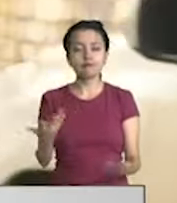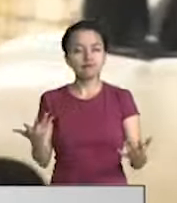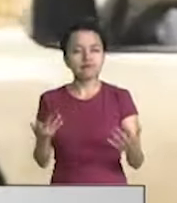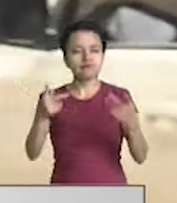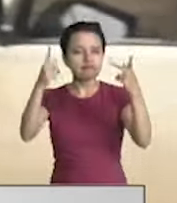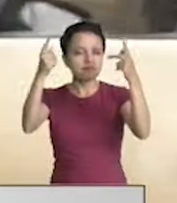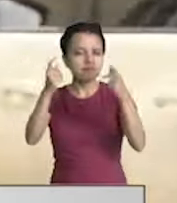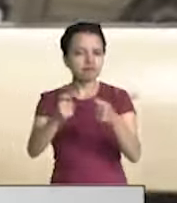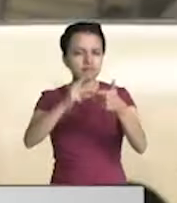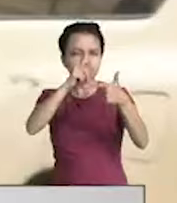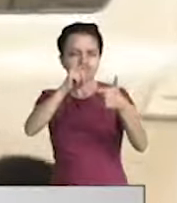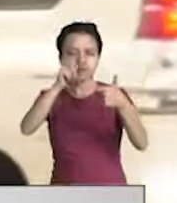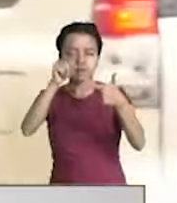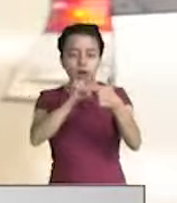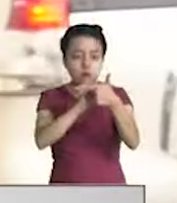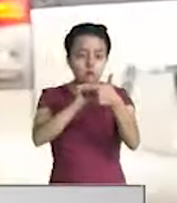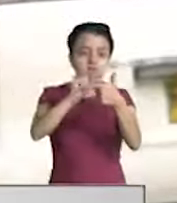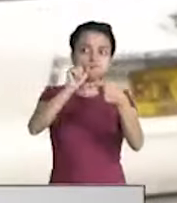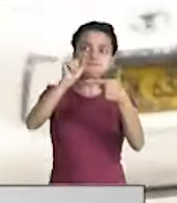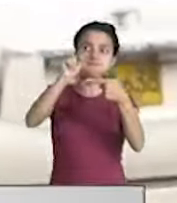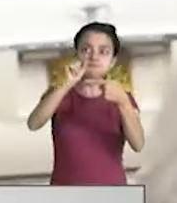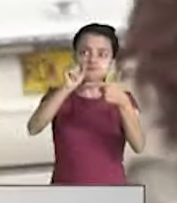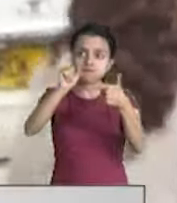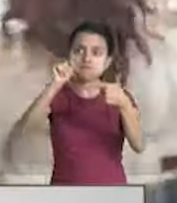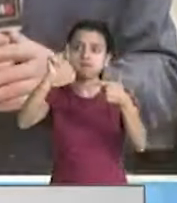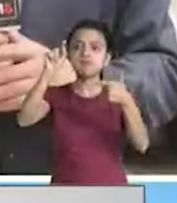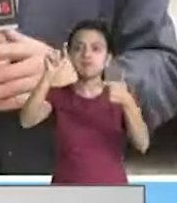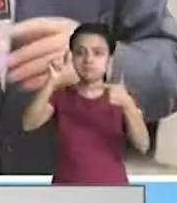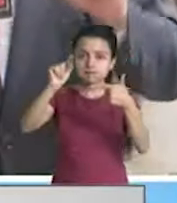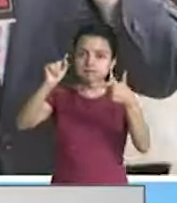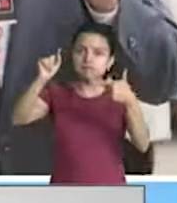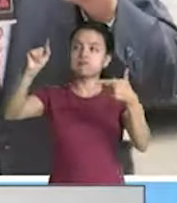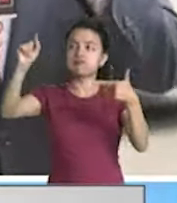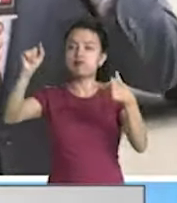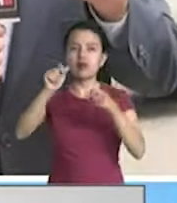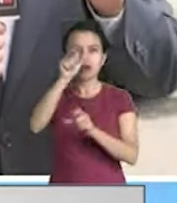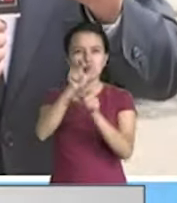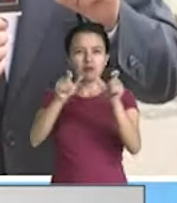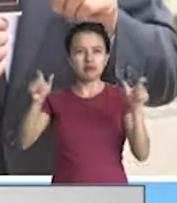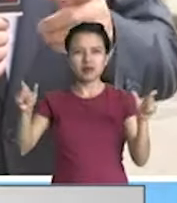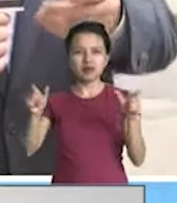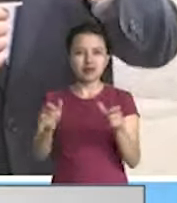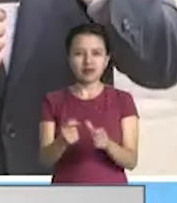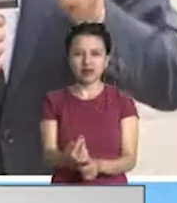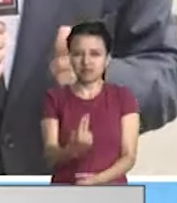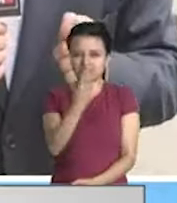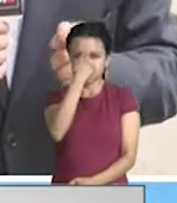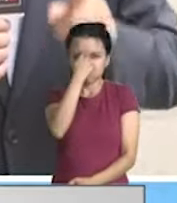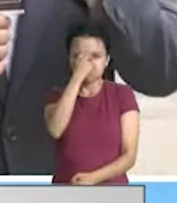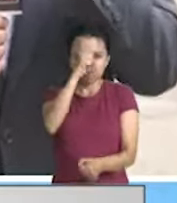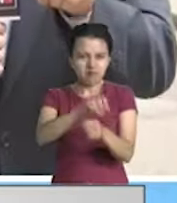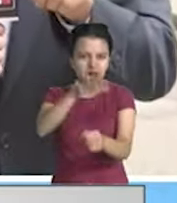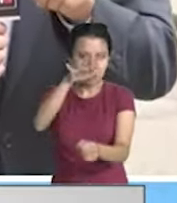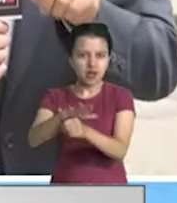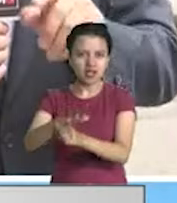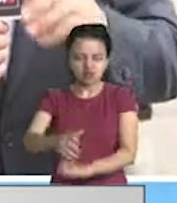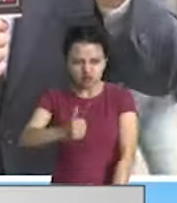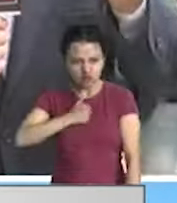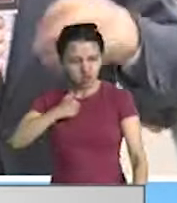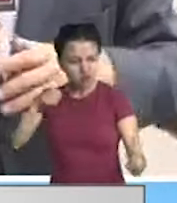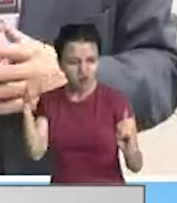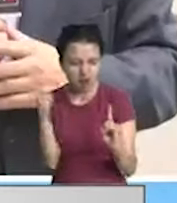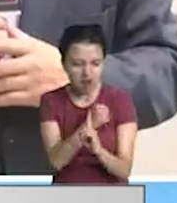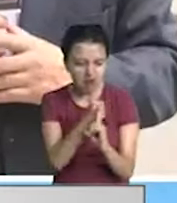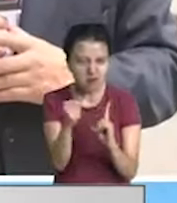que revela el aumento progresivo de la intolerancia ciudadana y algo muy preocupante, la justicia por propia mano,